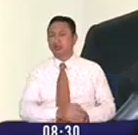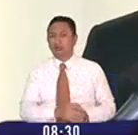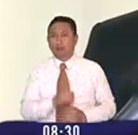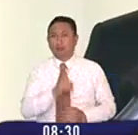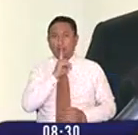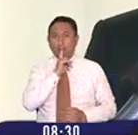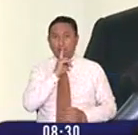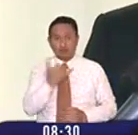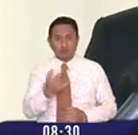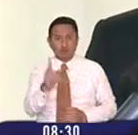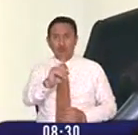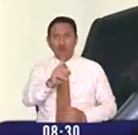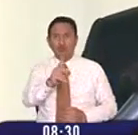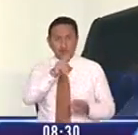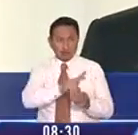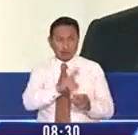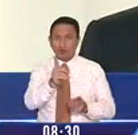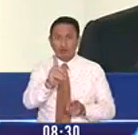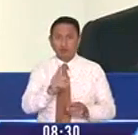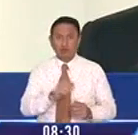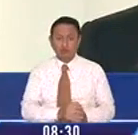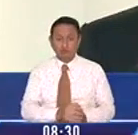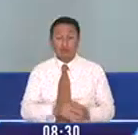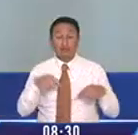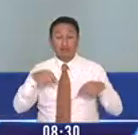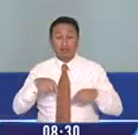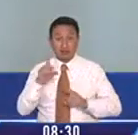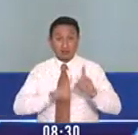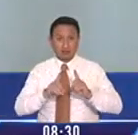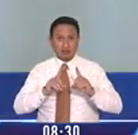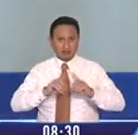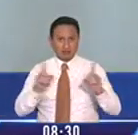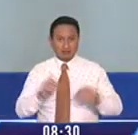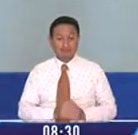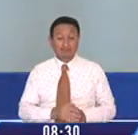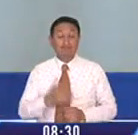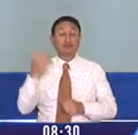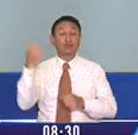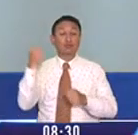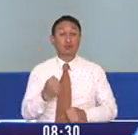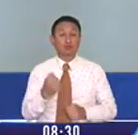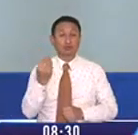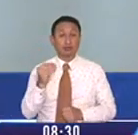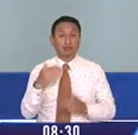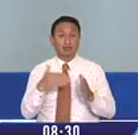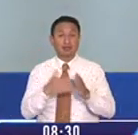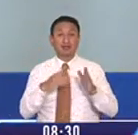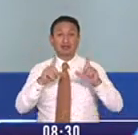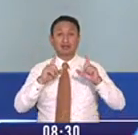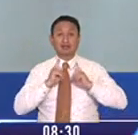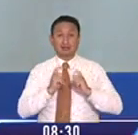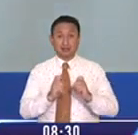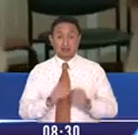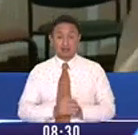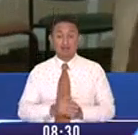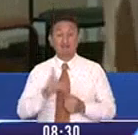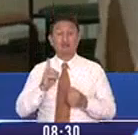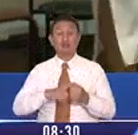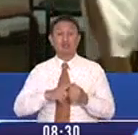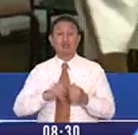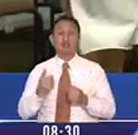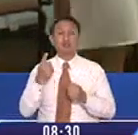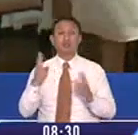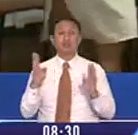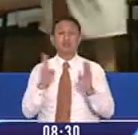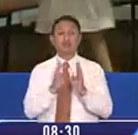Ahora no, no necesariamente es por eso estos diagnósticos. Por ello, la Fundación Jóvenes contra el Cáncer realizó en Quito el primer